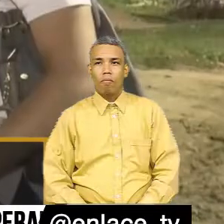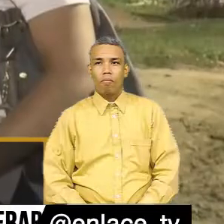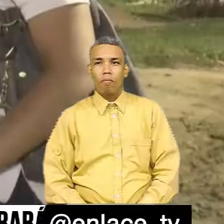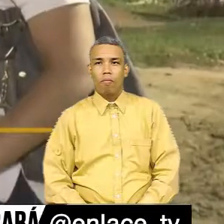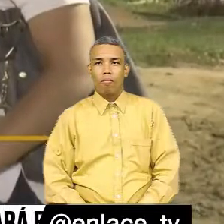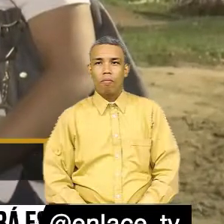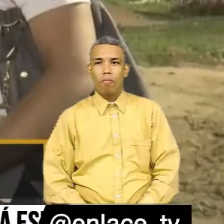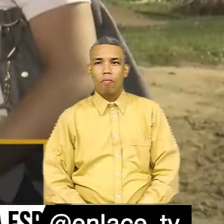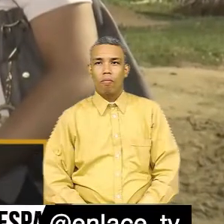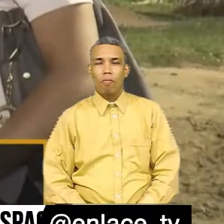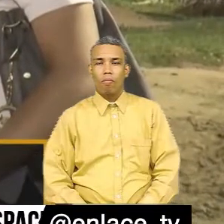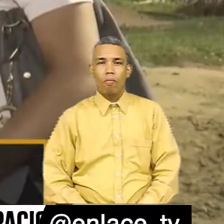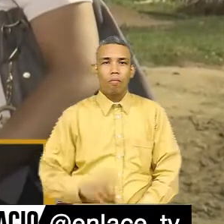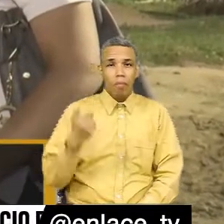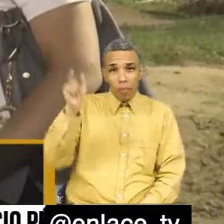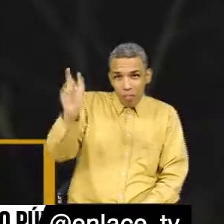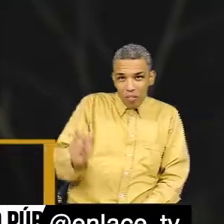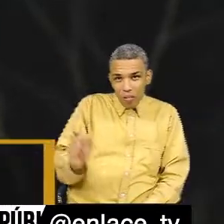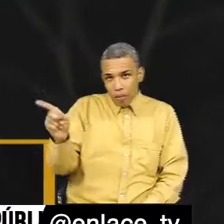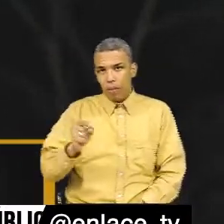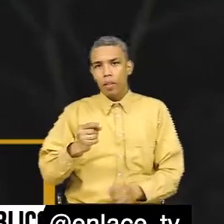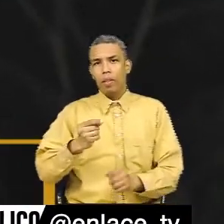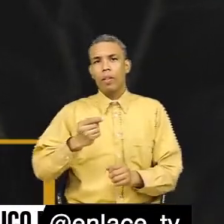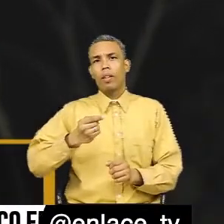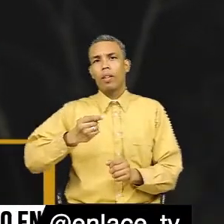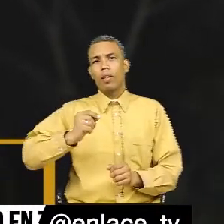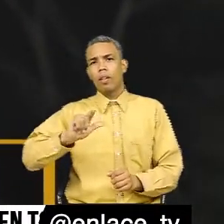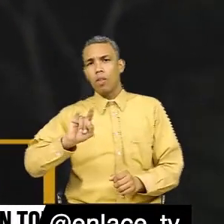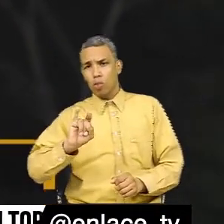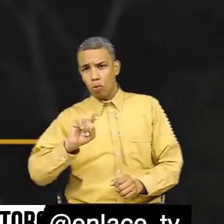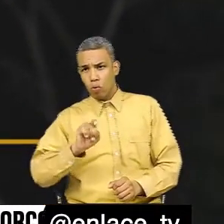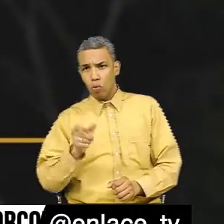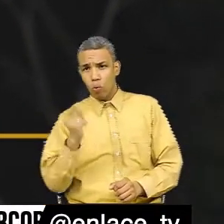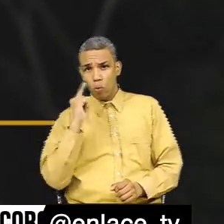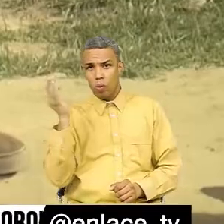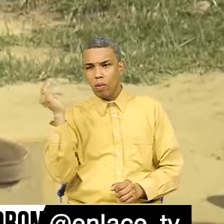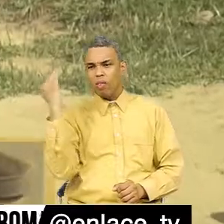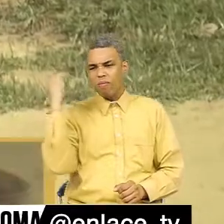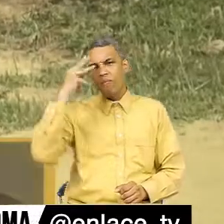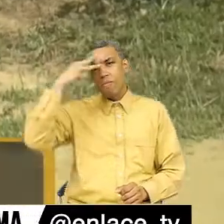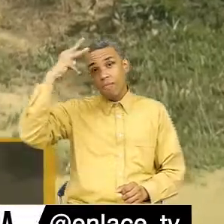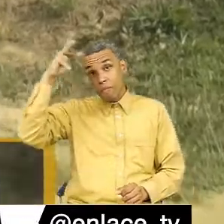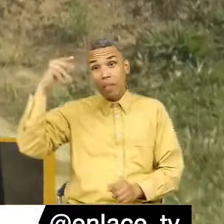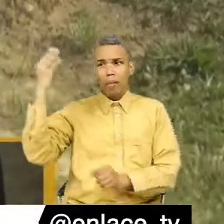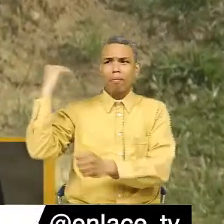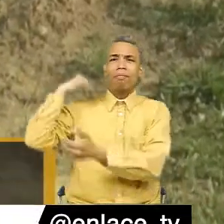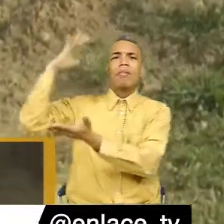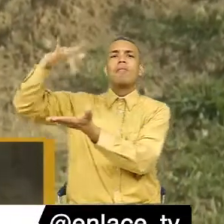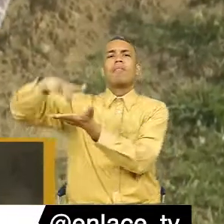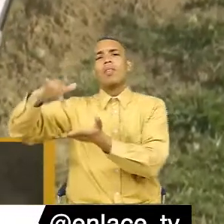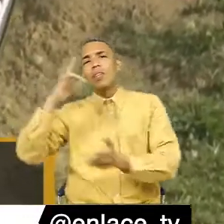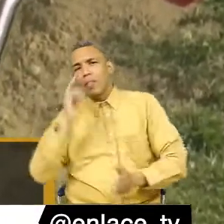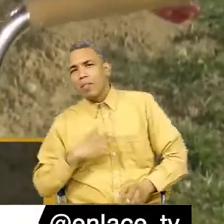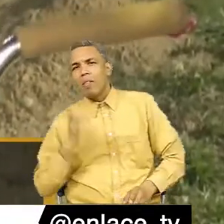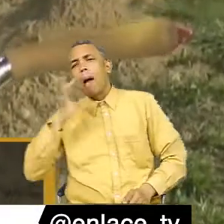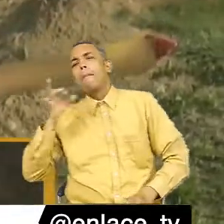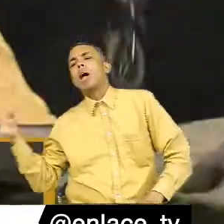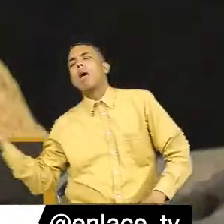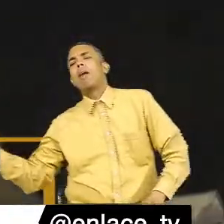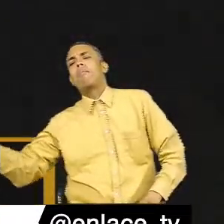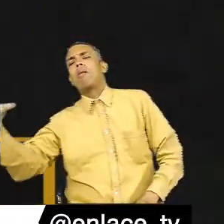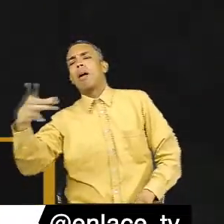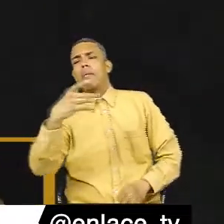El deportista extremo Luis Ortega sigue dando de qué hablar. Recientemente llegó de México, donde obtuvo el título de campeón en el latinoamericano de Deer